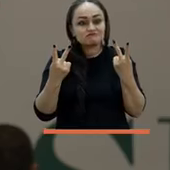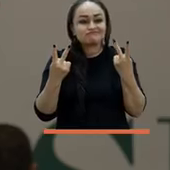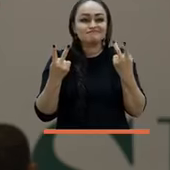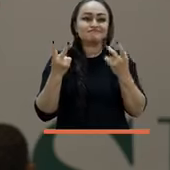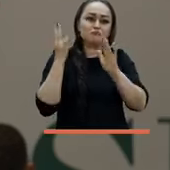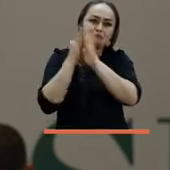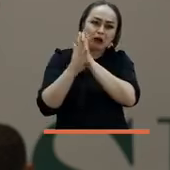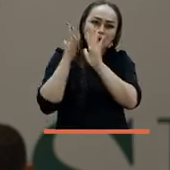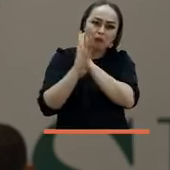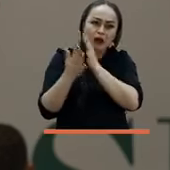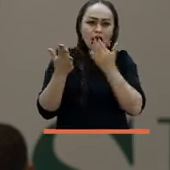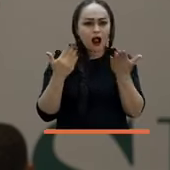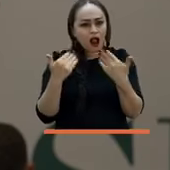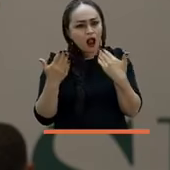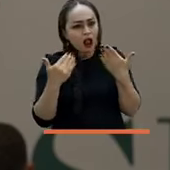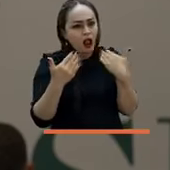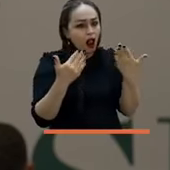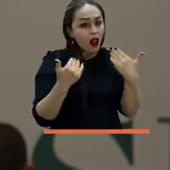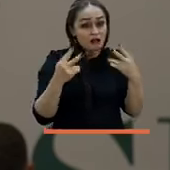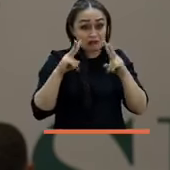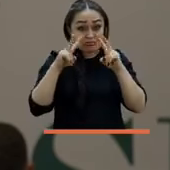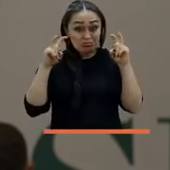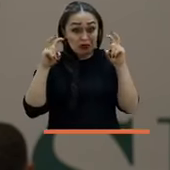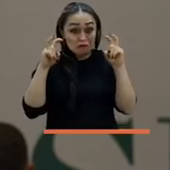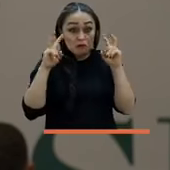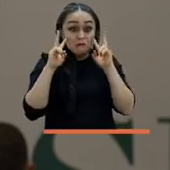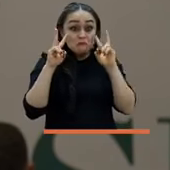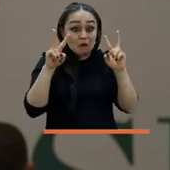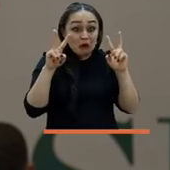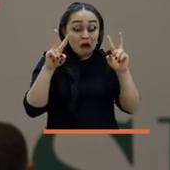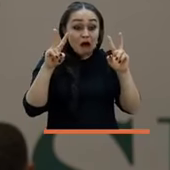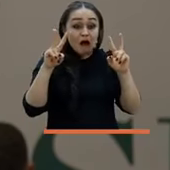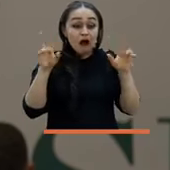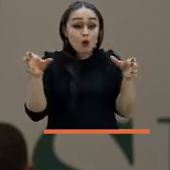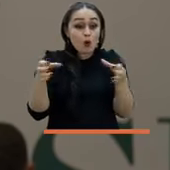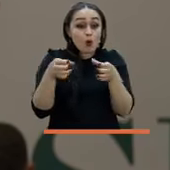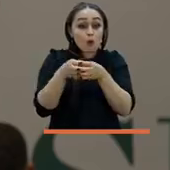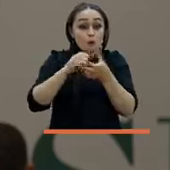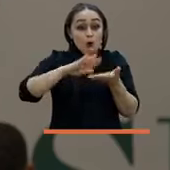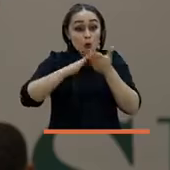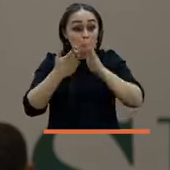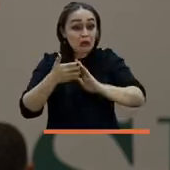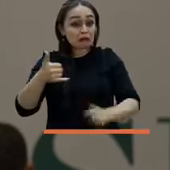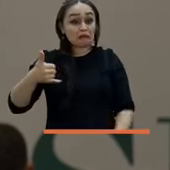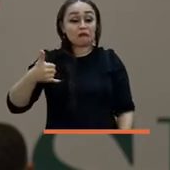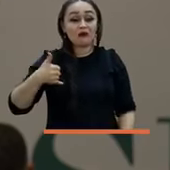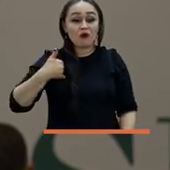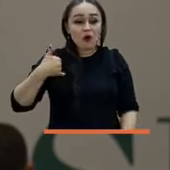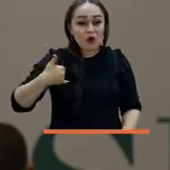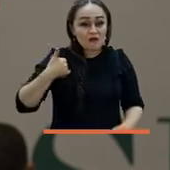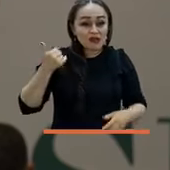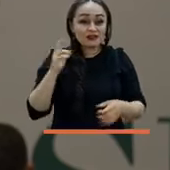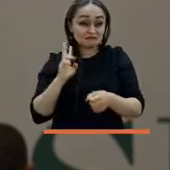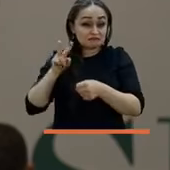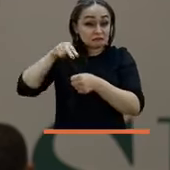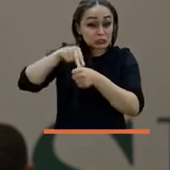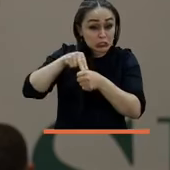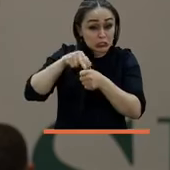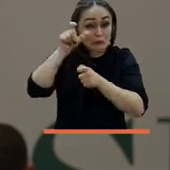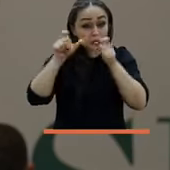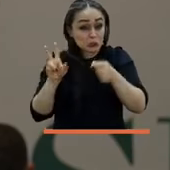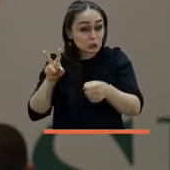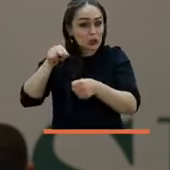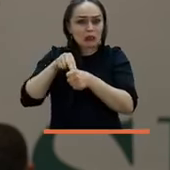no nombraron en ningún momento juventudes indígenas personas indígenas